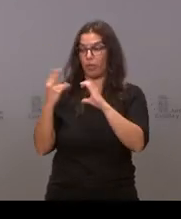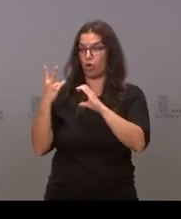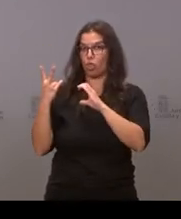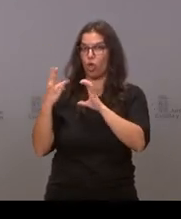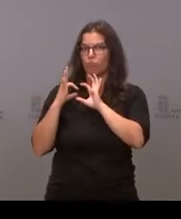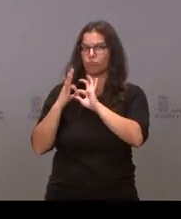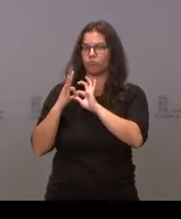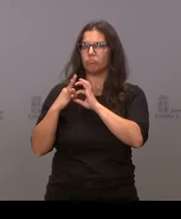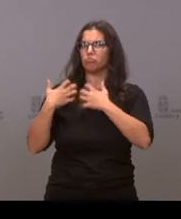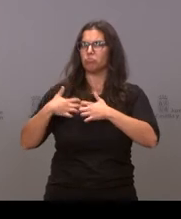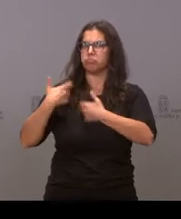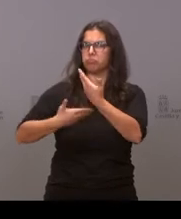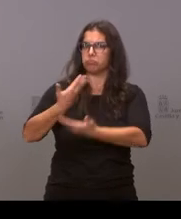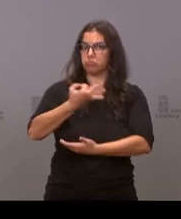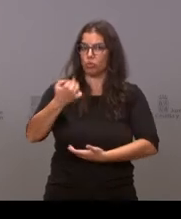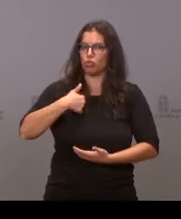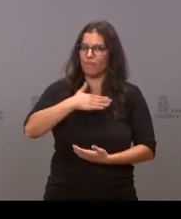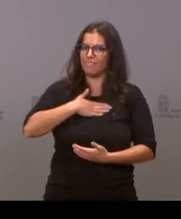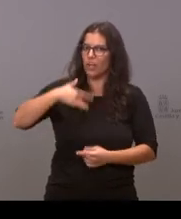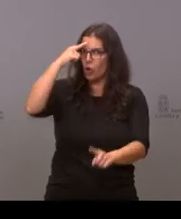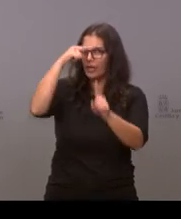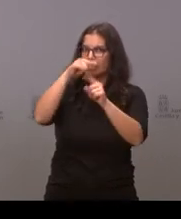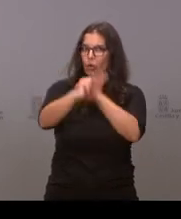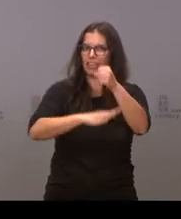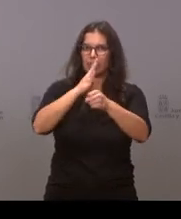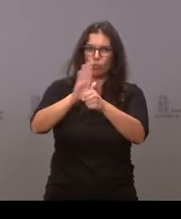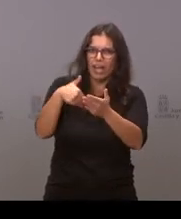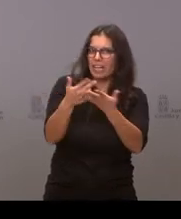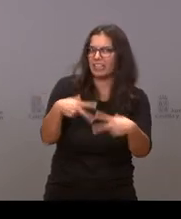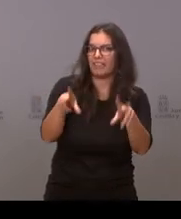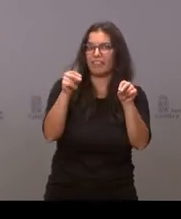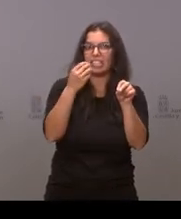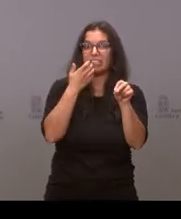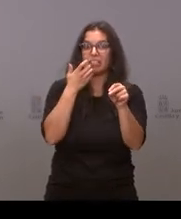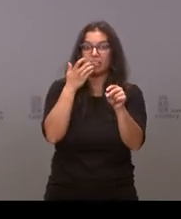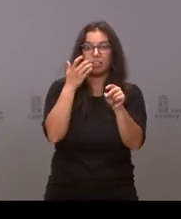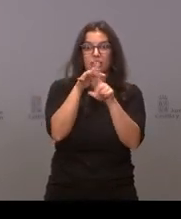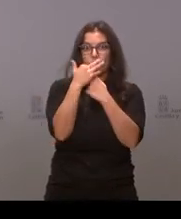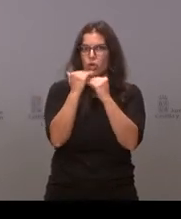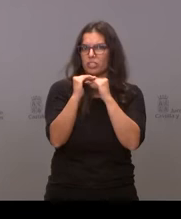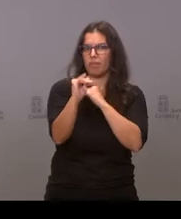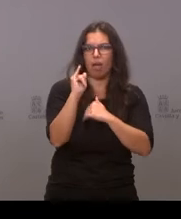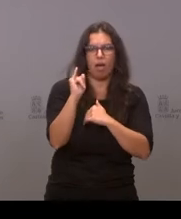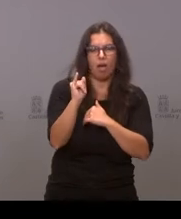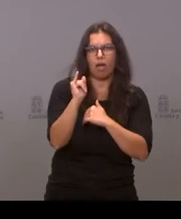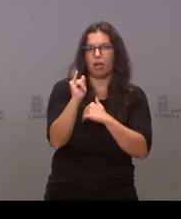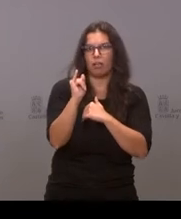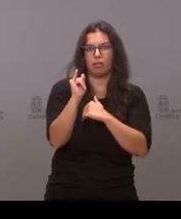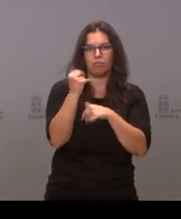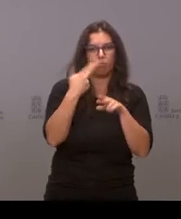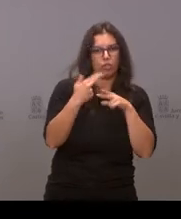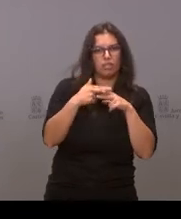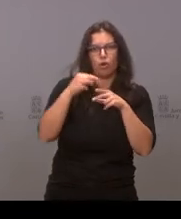intención desde luego es agotar la legislatura siempre que se produzca en condiciones de estabilidad política y parlamentaria